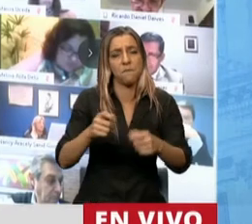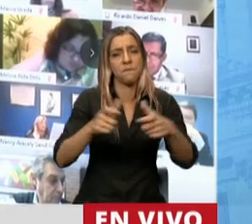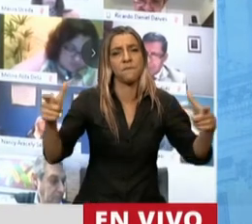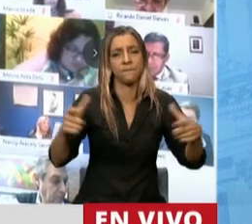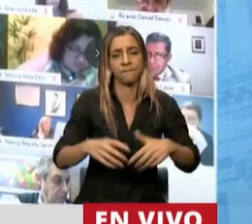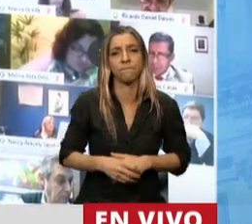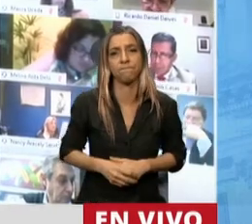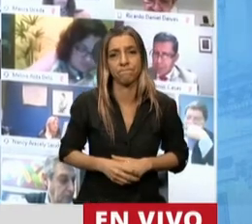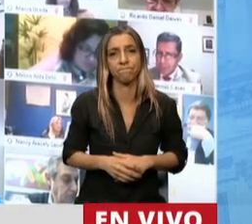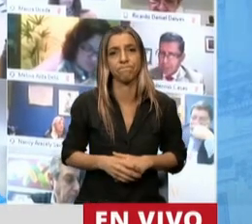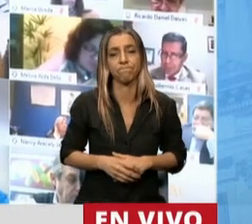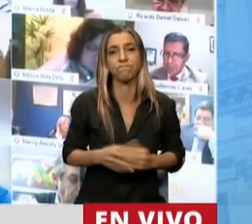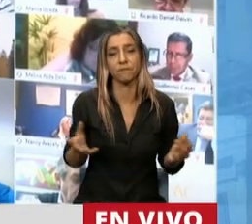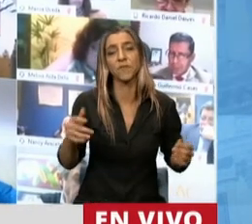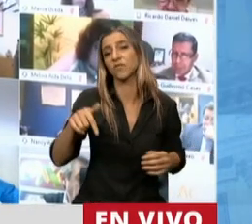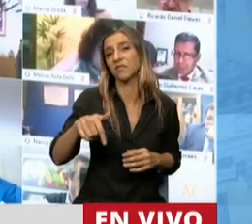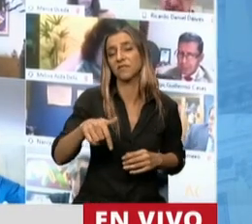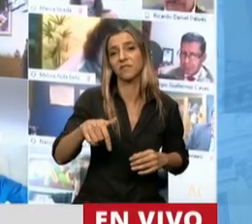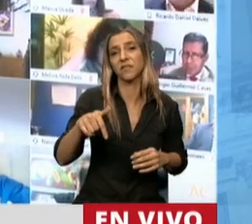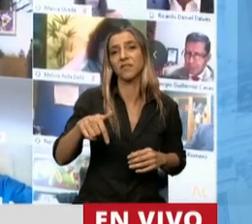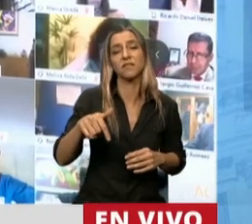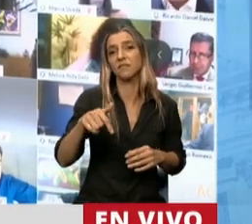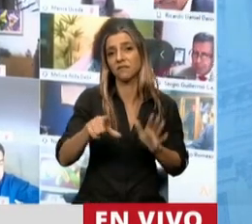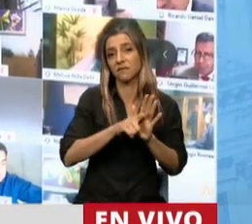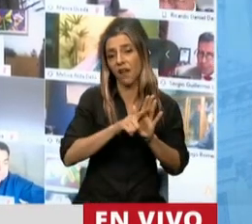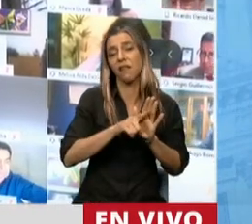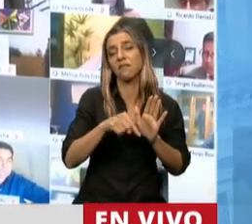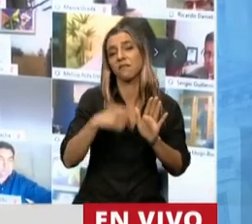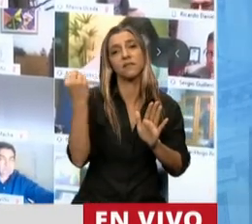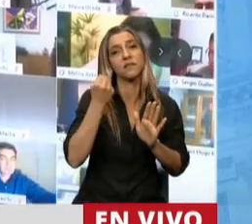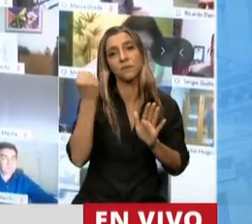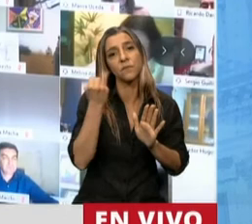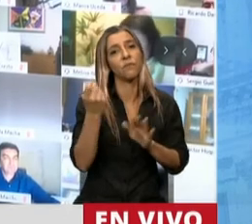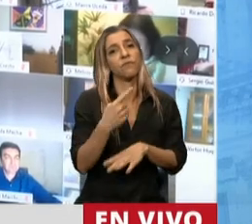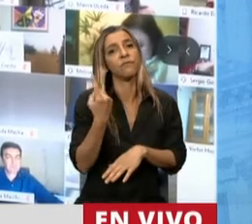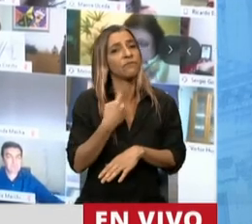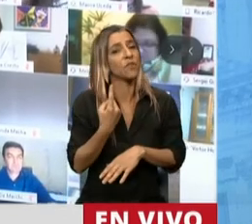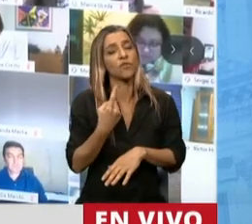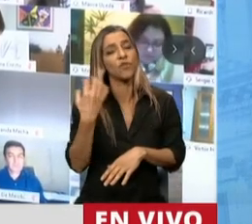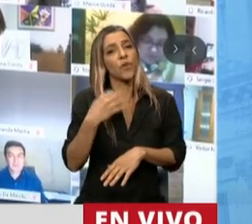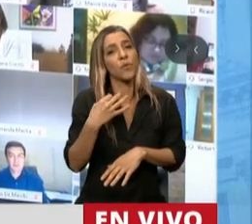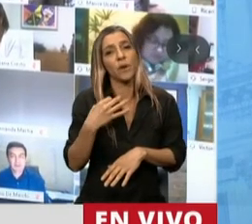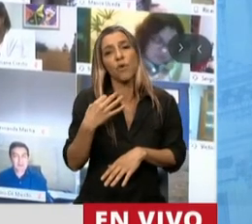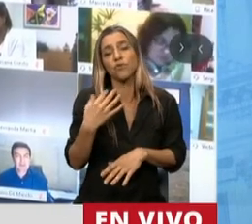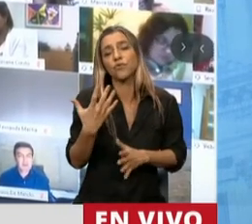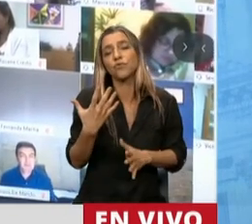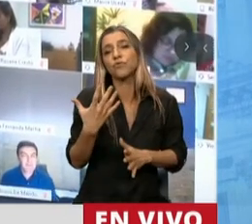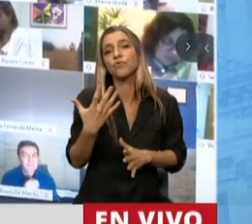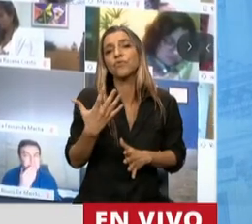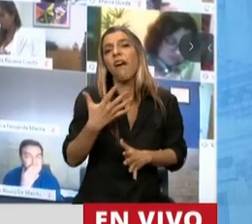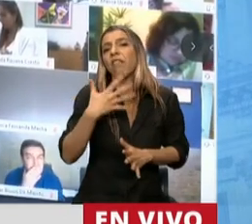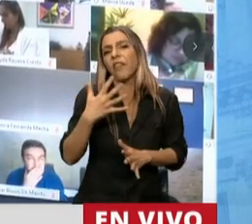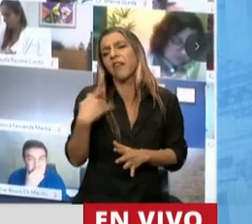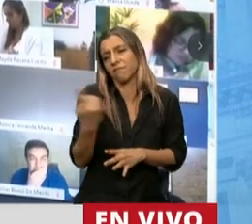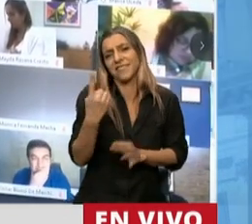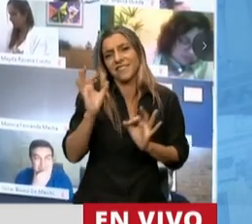caso puntual, cuando debatimos esta ley, lo que tenemos, creo que claro, todos y cada uno de los que